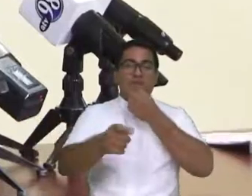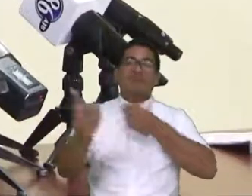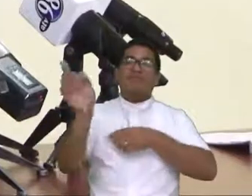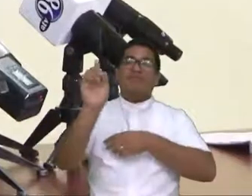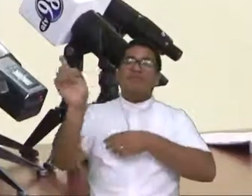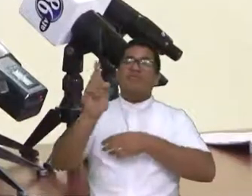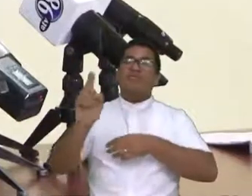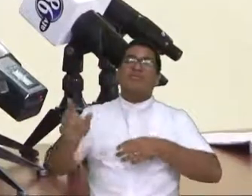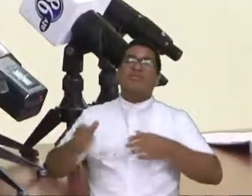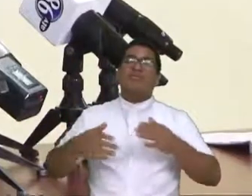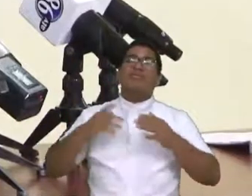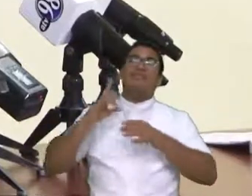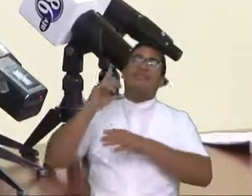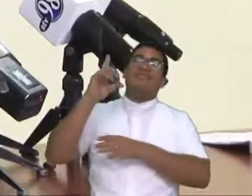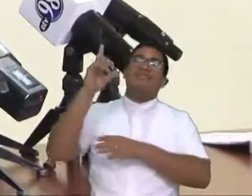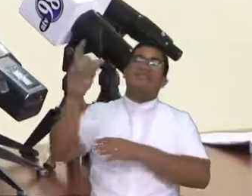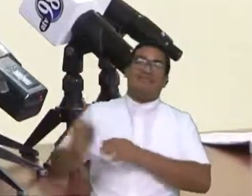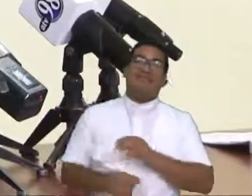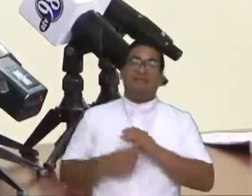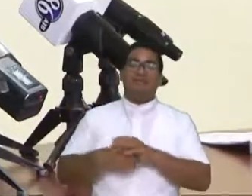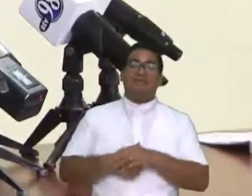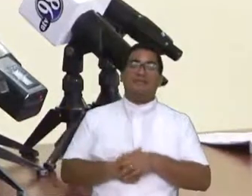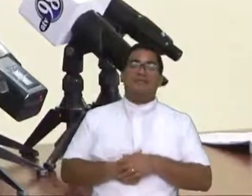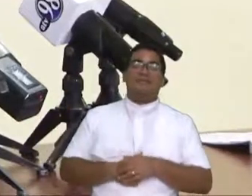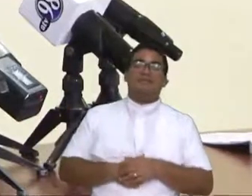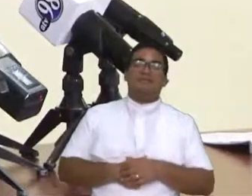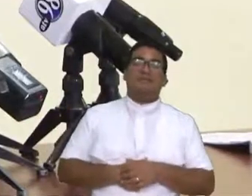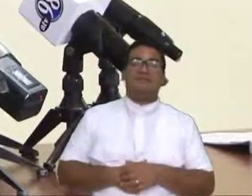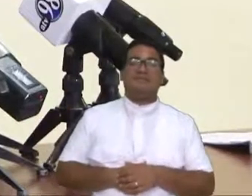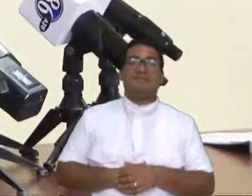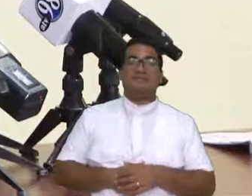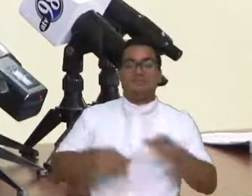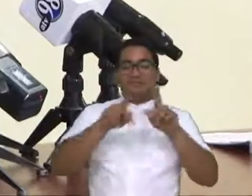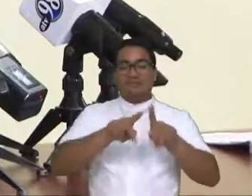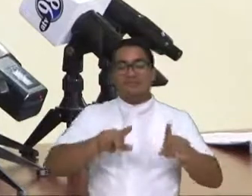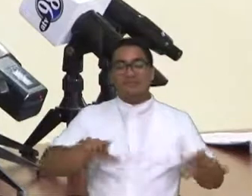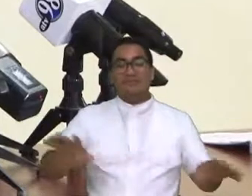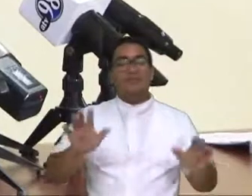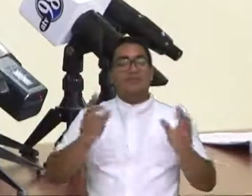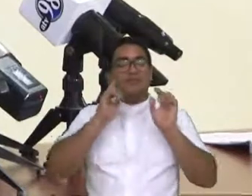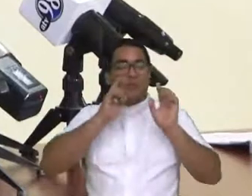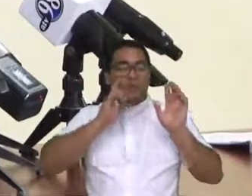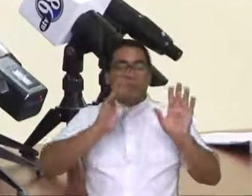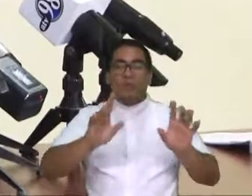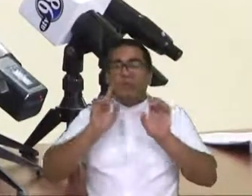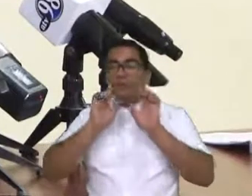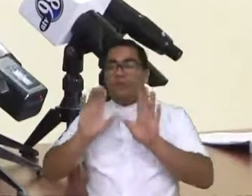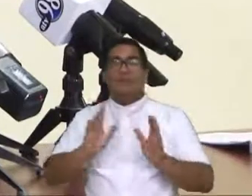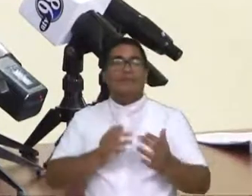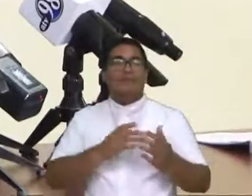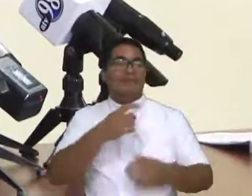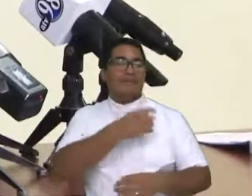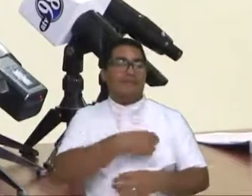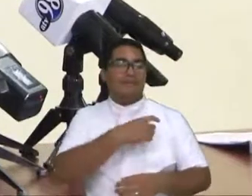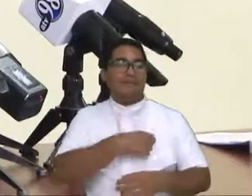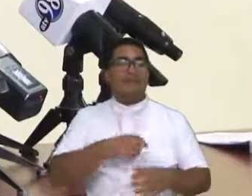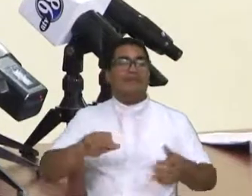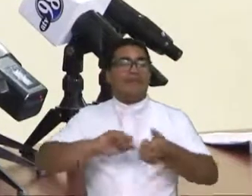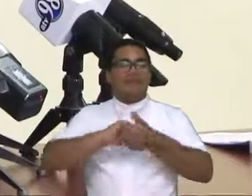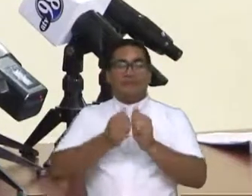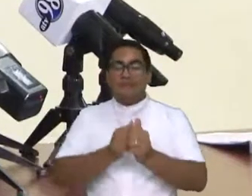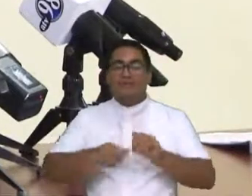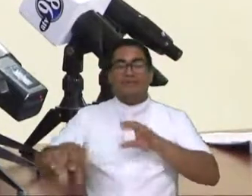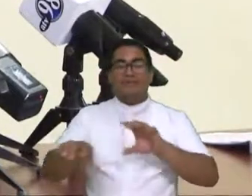vías urbanas. Se mantuvo el plan de seguridad escolar, la cobertura de actividades